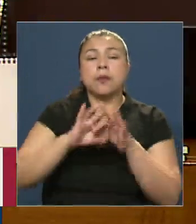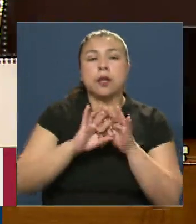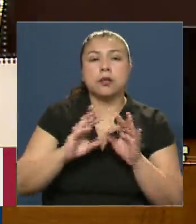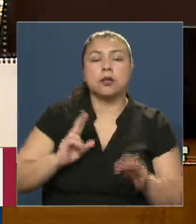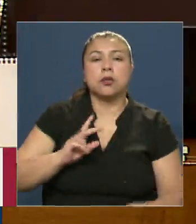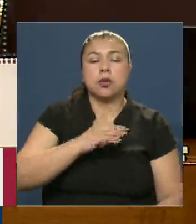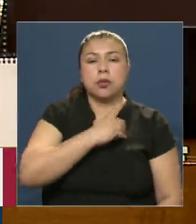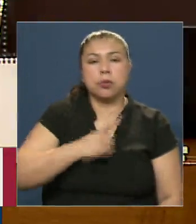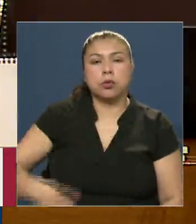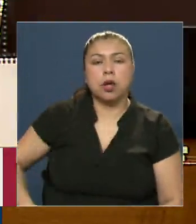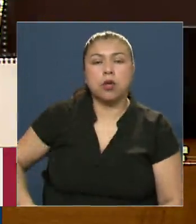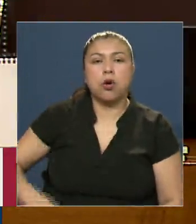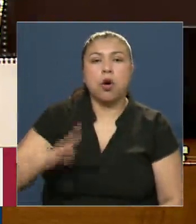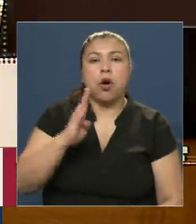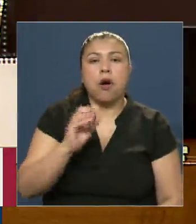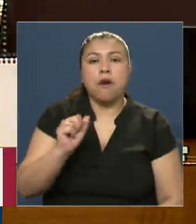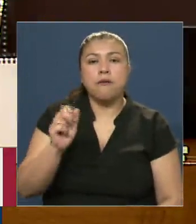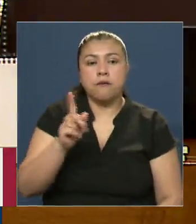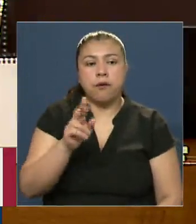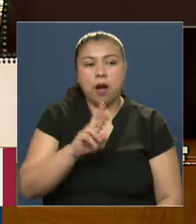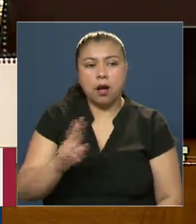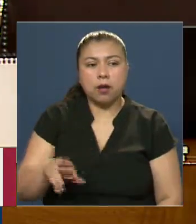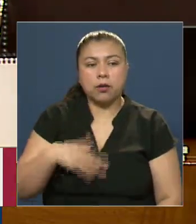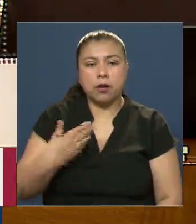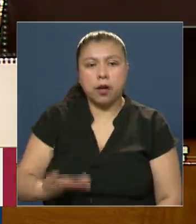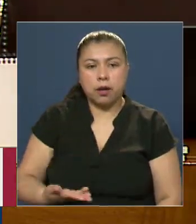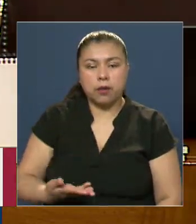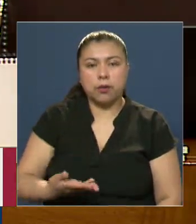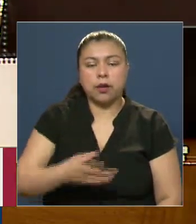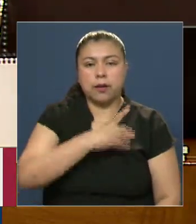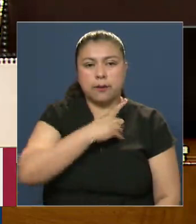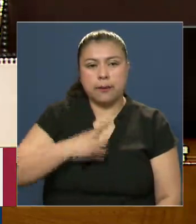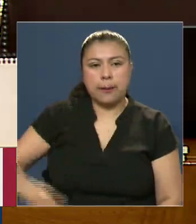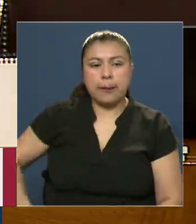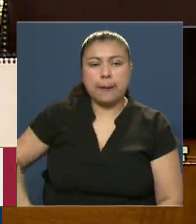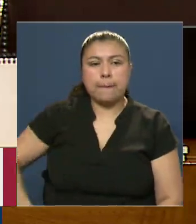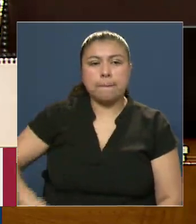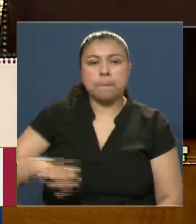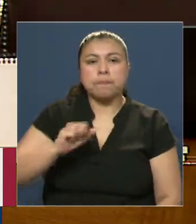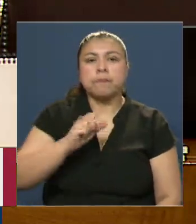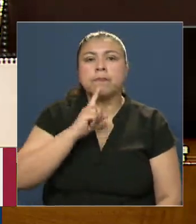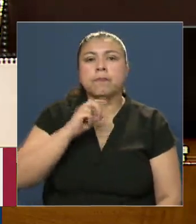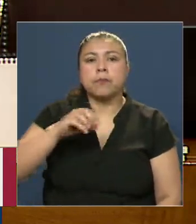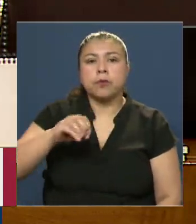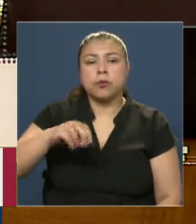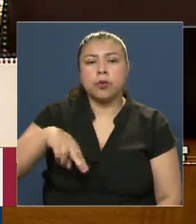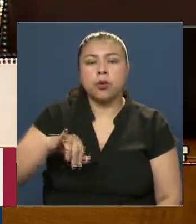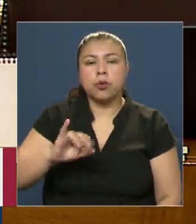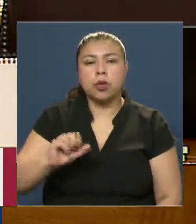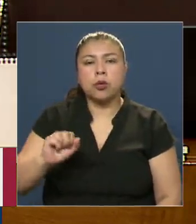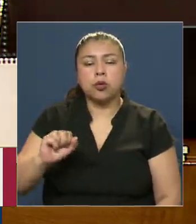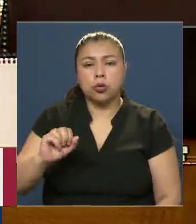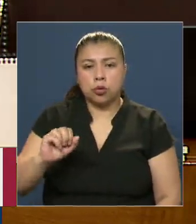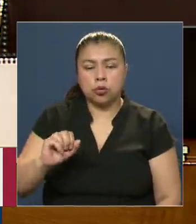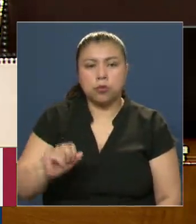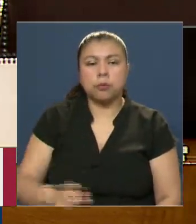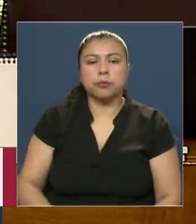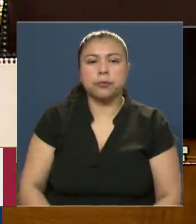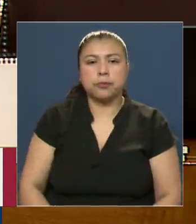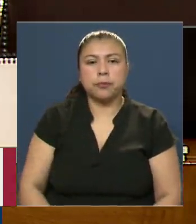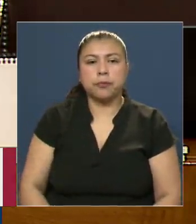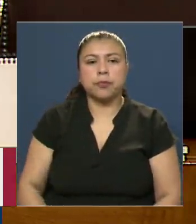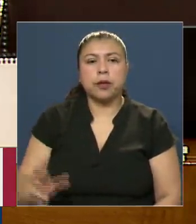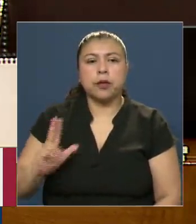Ramón Barros Montero, le ofrezco la palabra al honorable diputado don Manuel Antonio Mata Aragay.